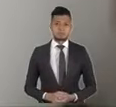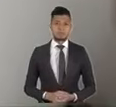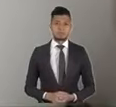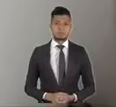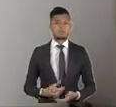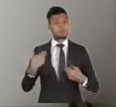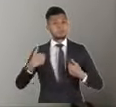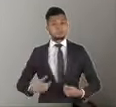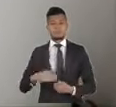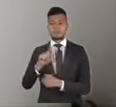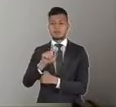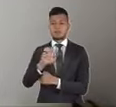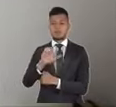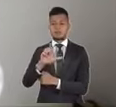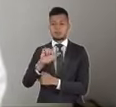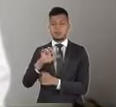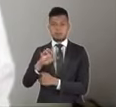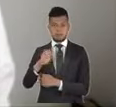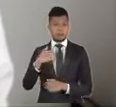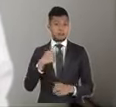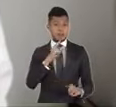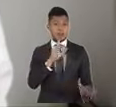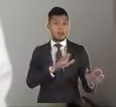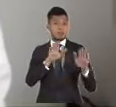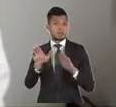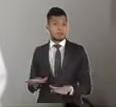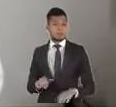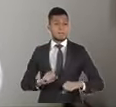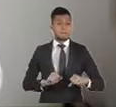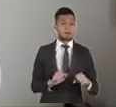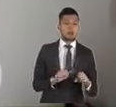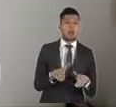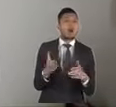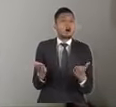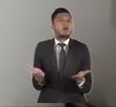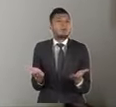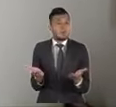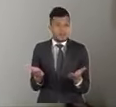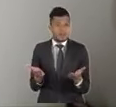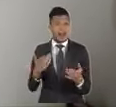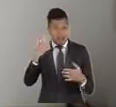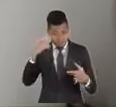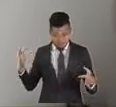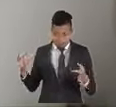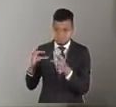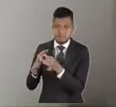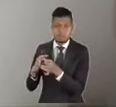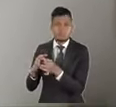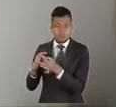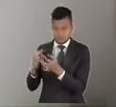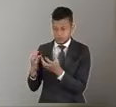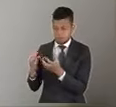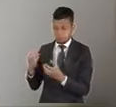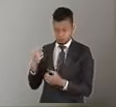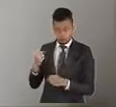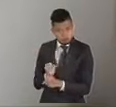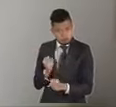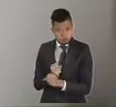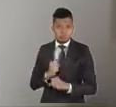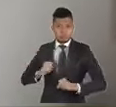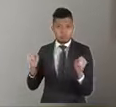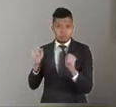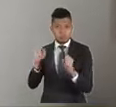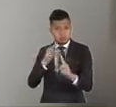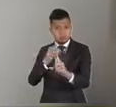Bogotá, represento a Bogotá Cómo Vamos, y en el marco de esta alianza me comprometo a trabajar por una Bogotá que promueva el desarrollo